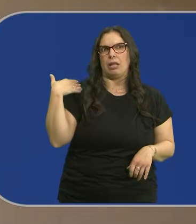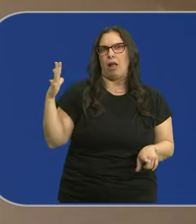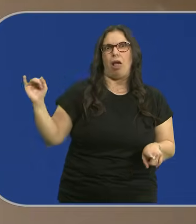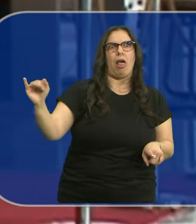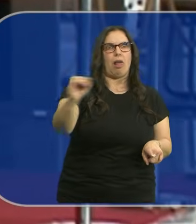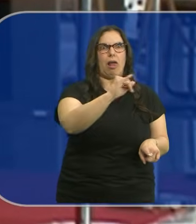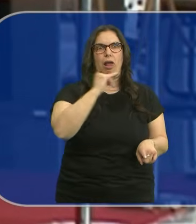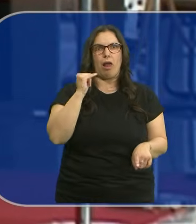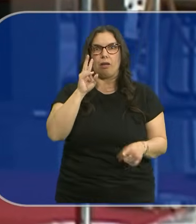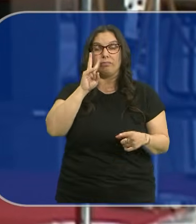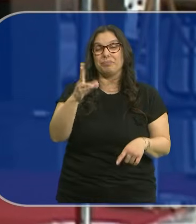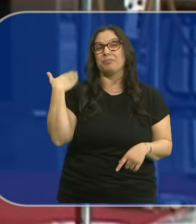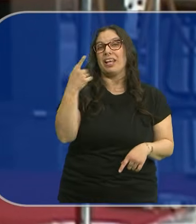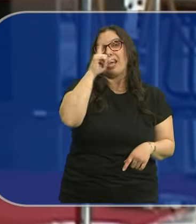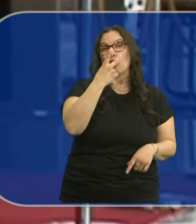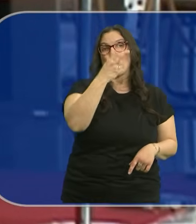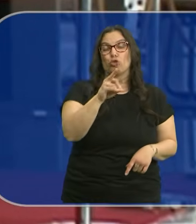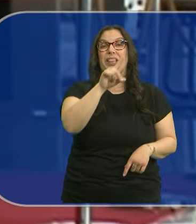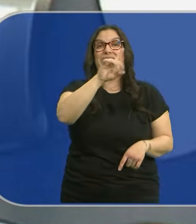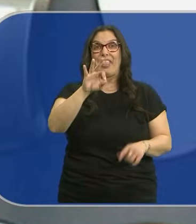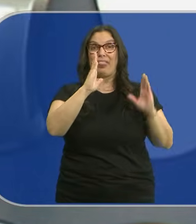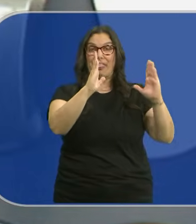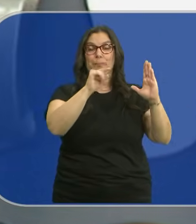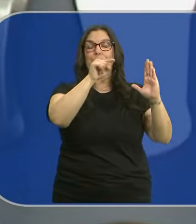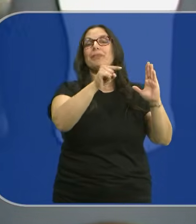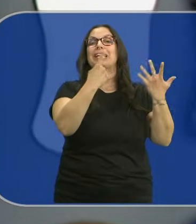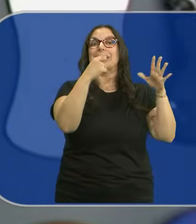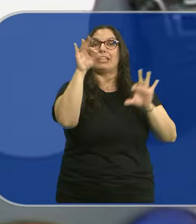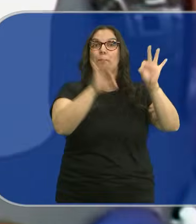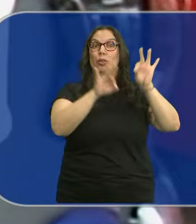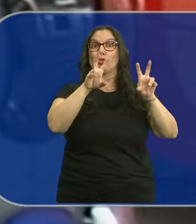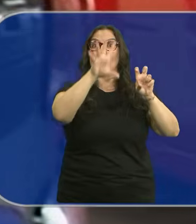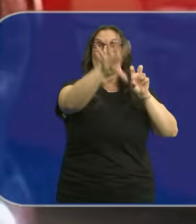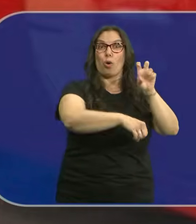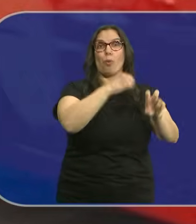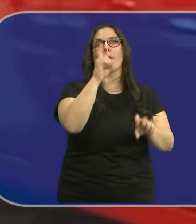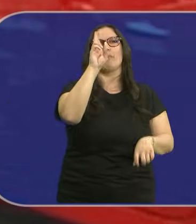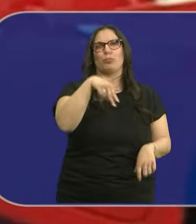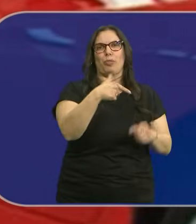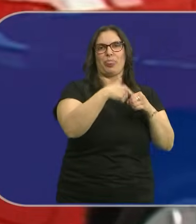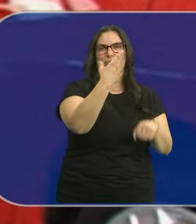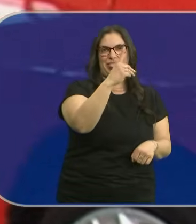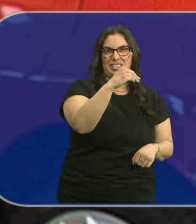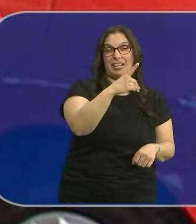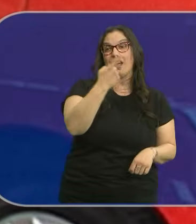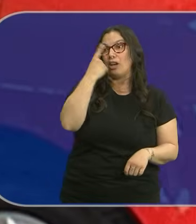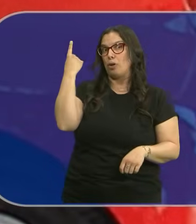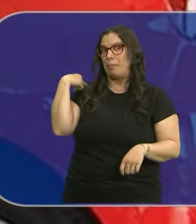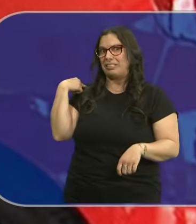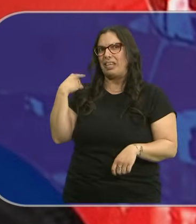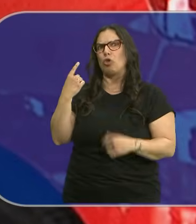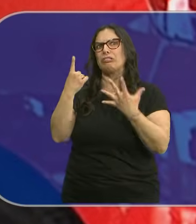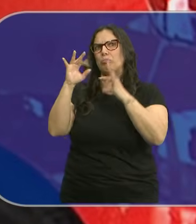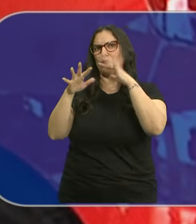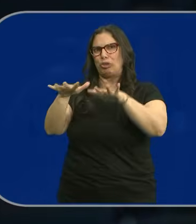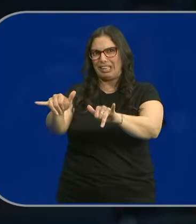los lados, fíjense. En 2010 el 70% de los automóviles nuevos era diésel. El año pasado ni siquiera se